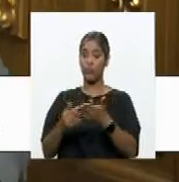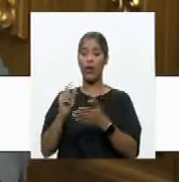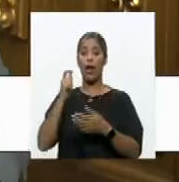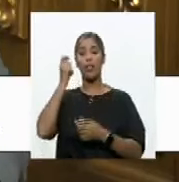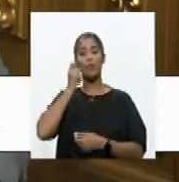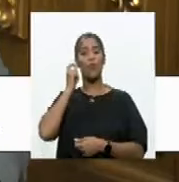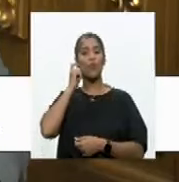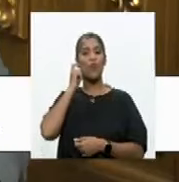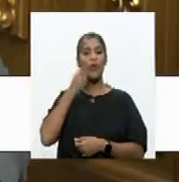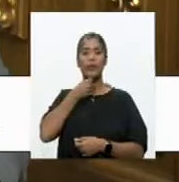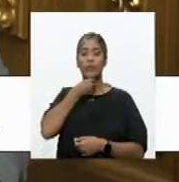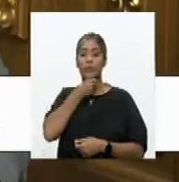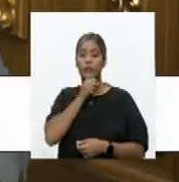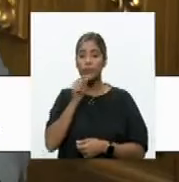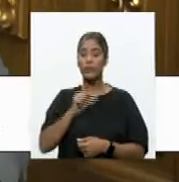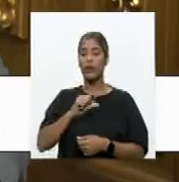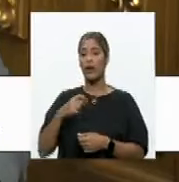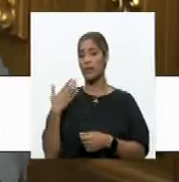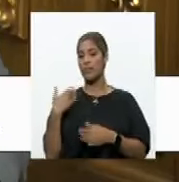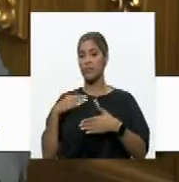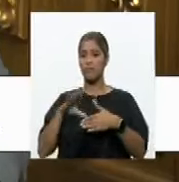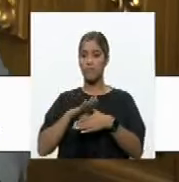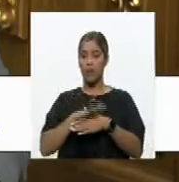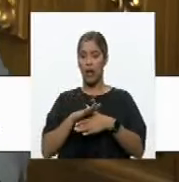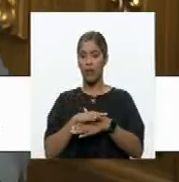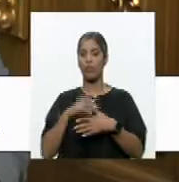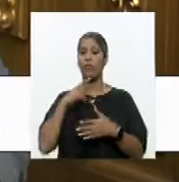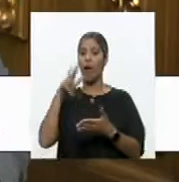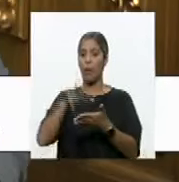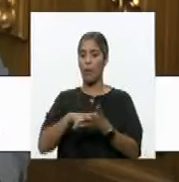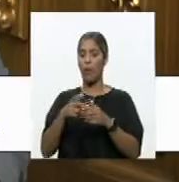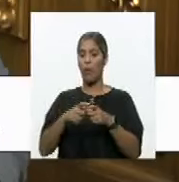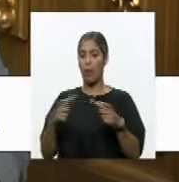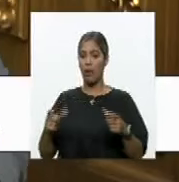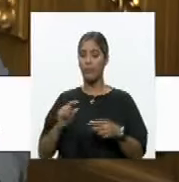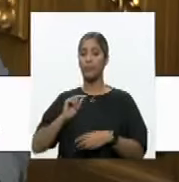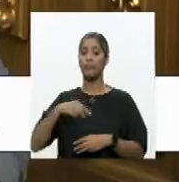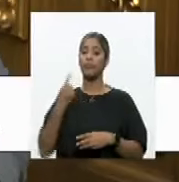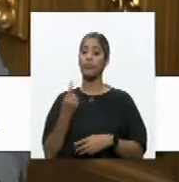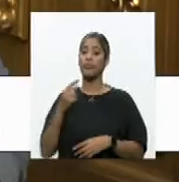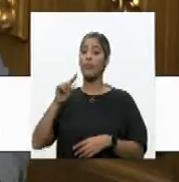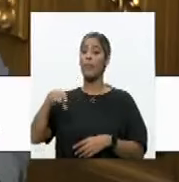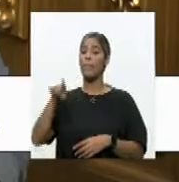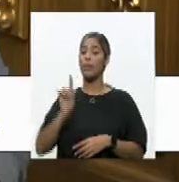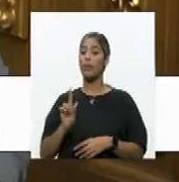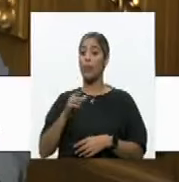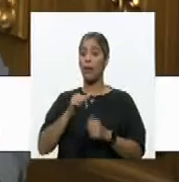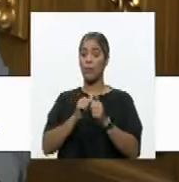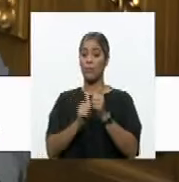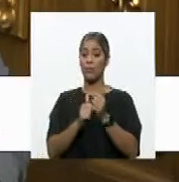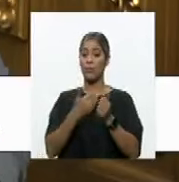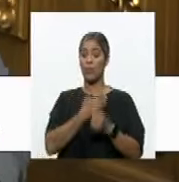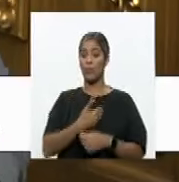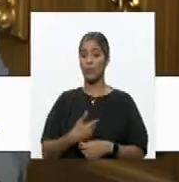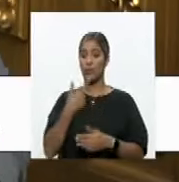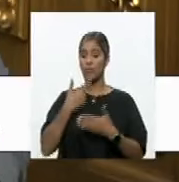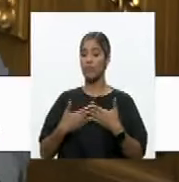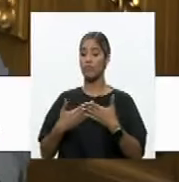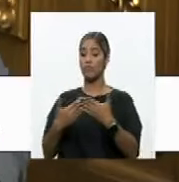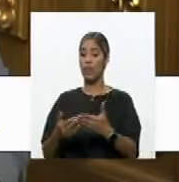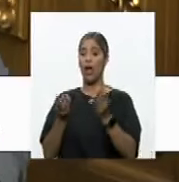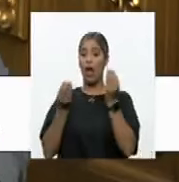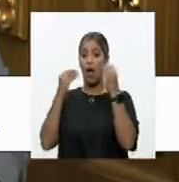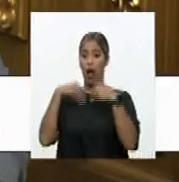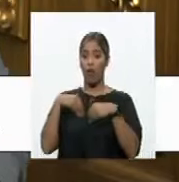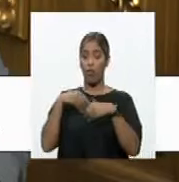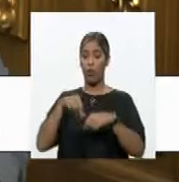palabra. Sometido a votación, resultó aprobado por mayoría. El primer vicepresidente, Pedro Infante, solicitó entregar el acuerdo a la